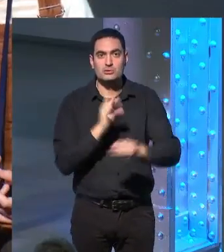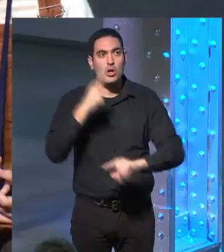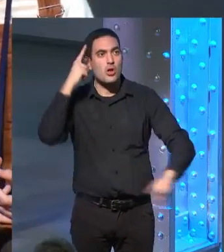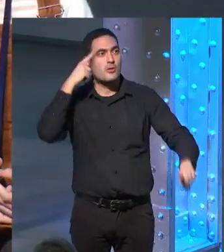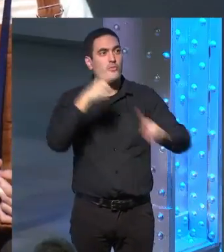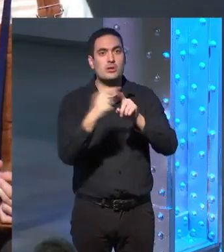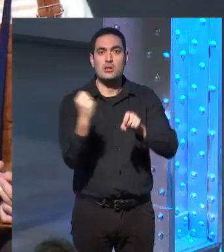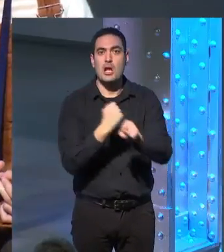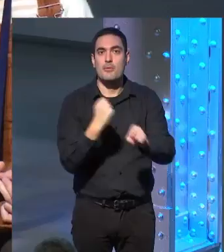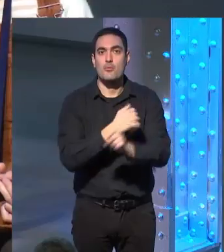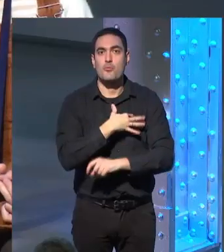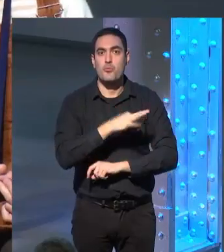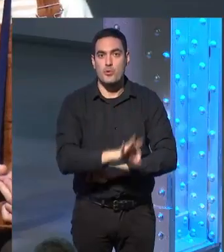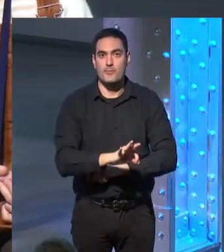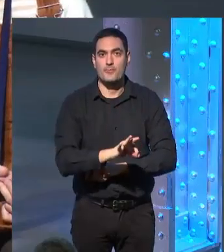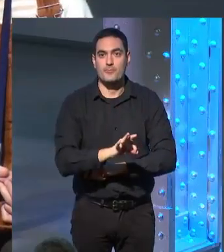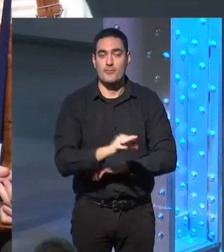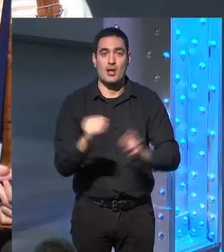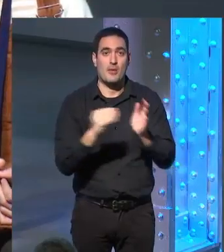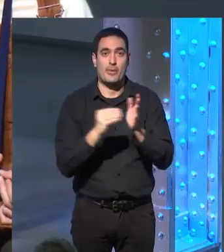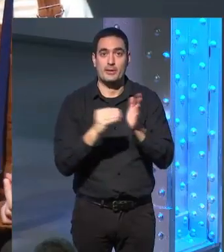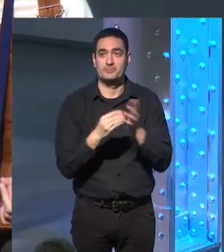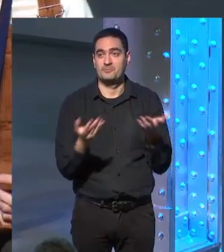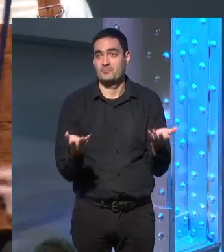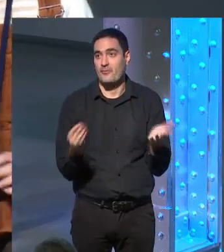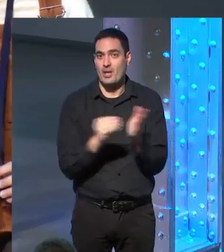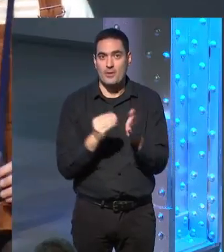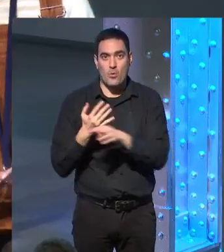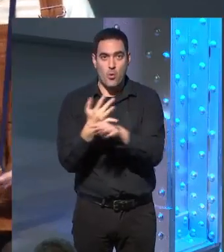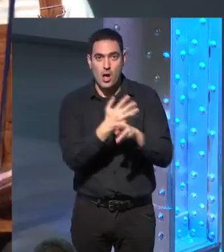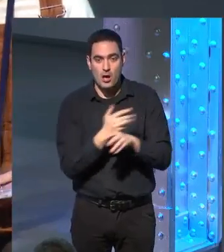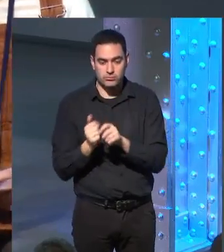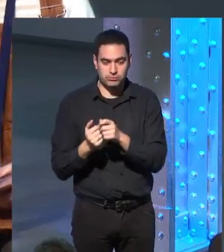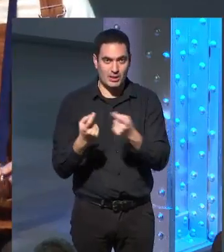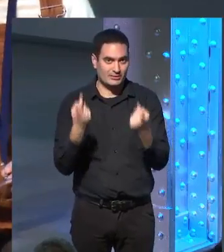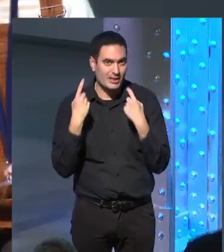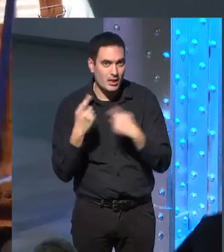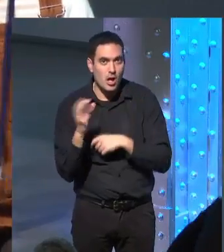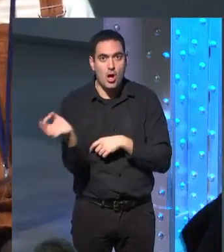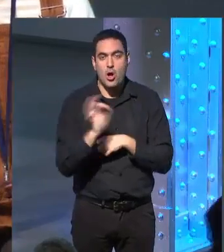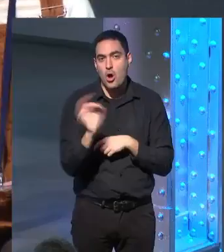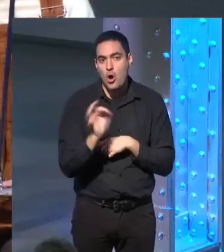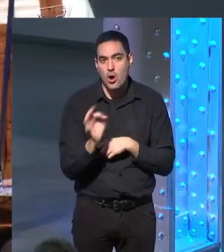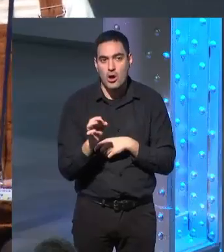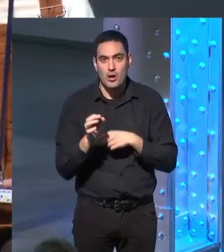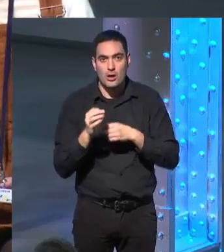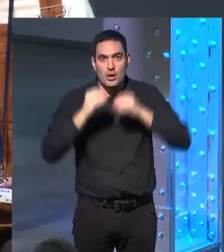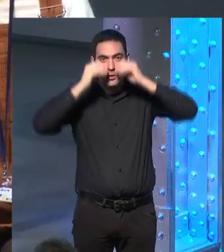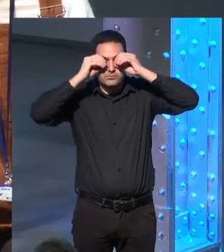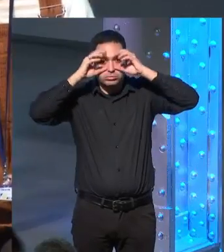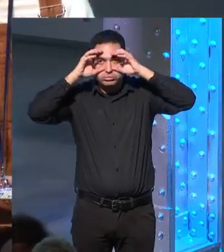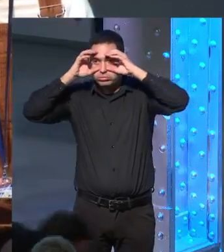trabajar y a veces pues juegos que nos enseñan o gafas de